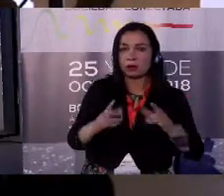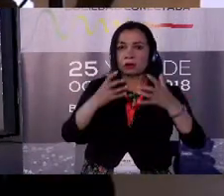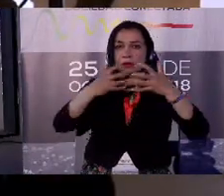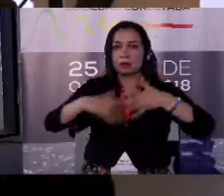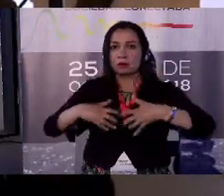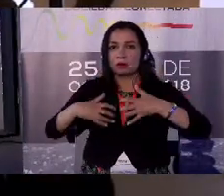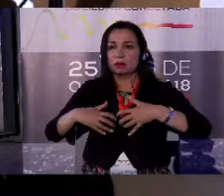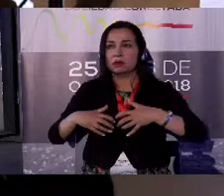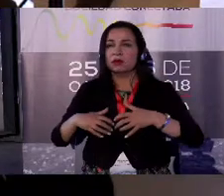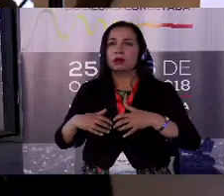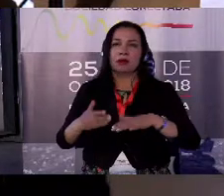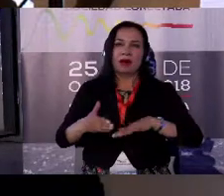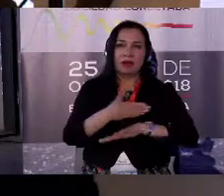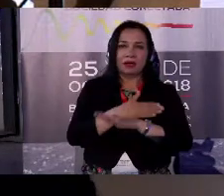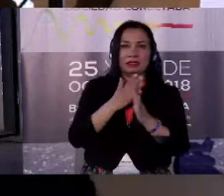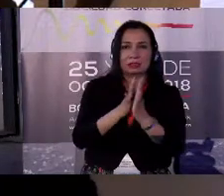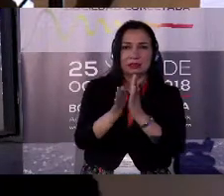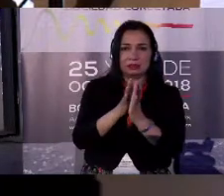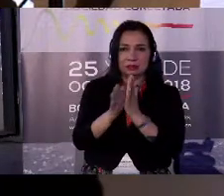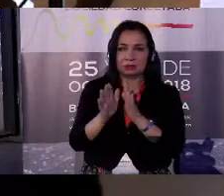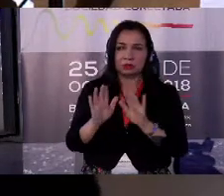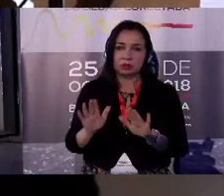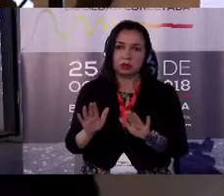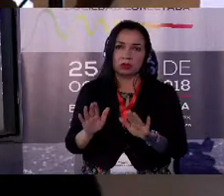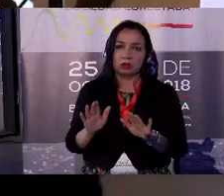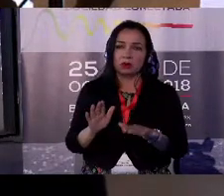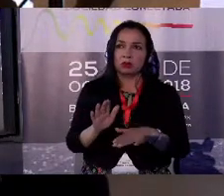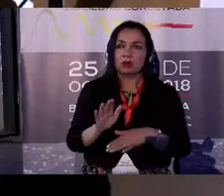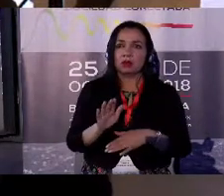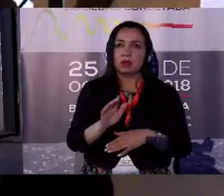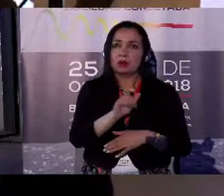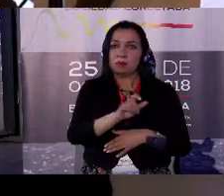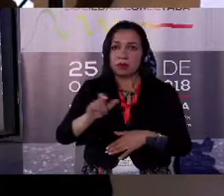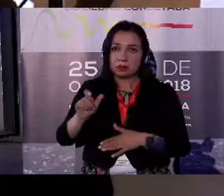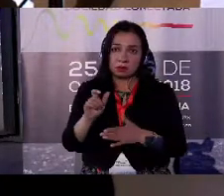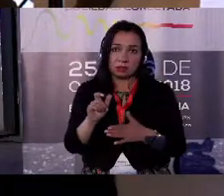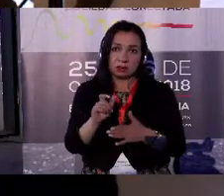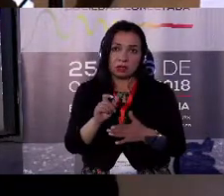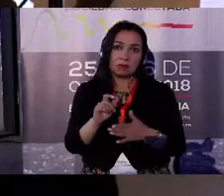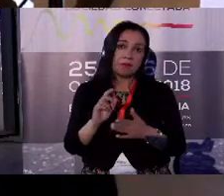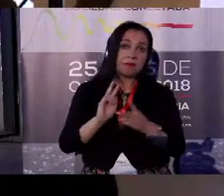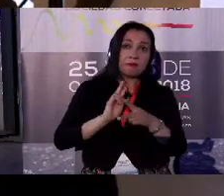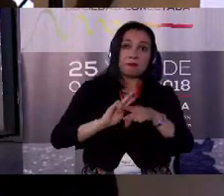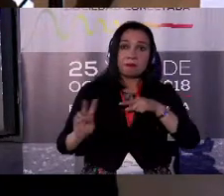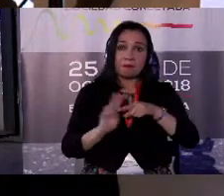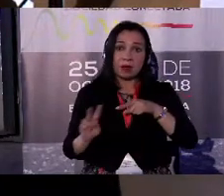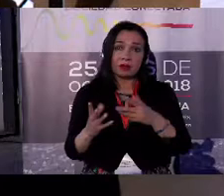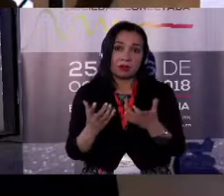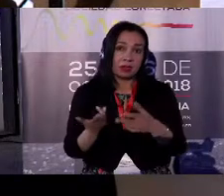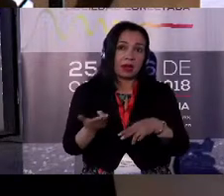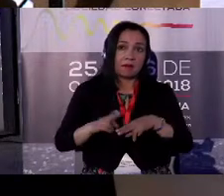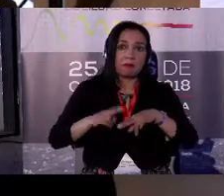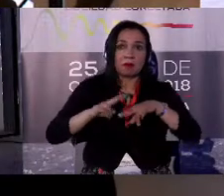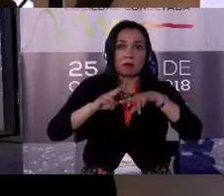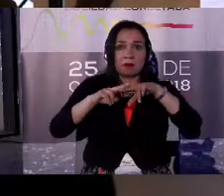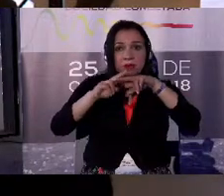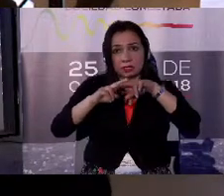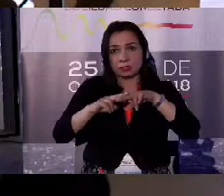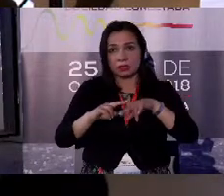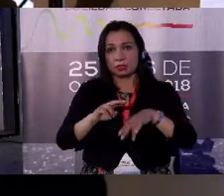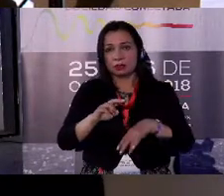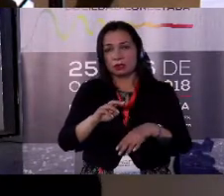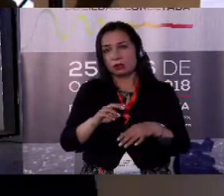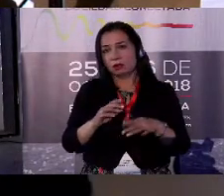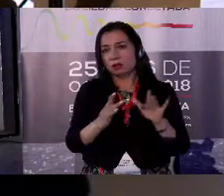enhanced mobile broadband, no es el consumidor típico que quiere mayor velocidad que la velocidad que le puede dar una conectividad 4G, sino son